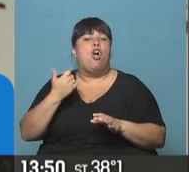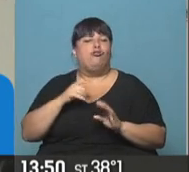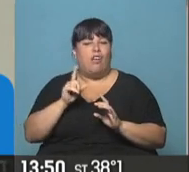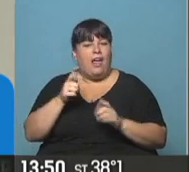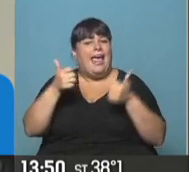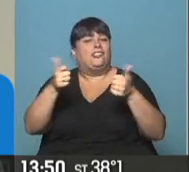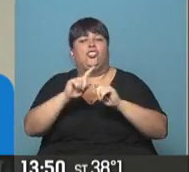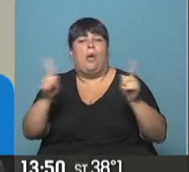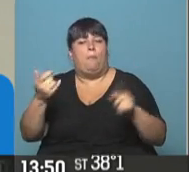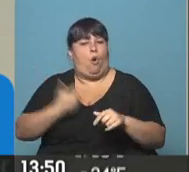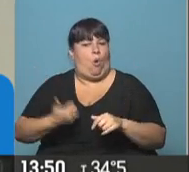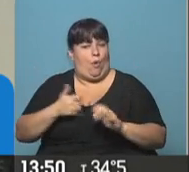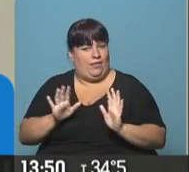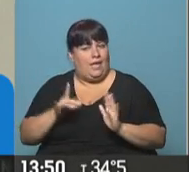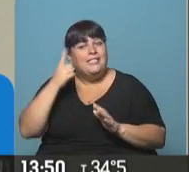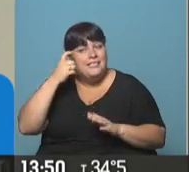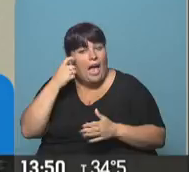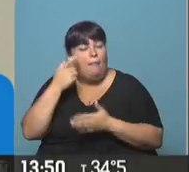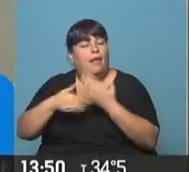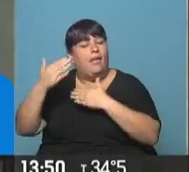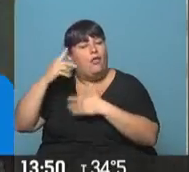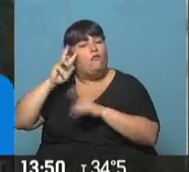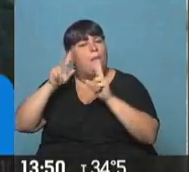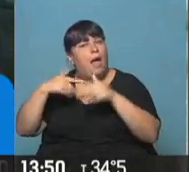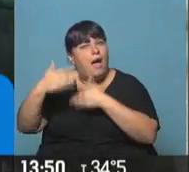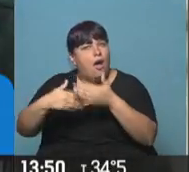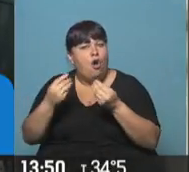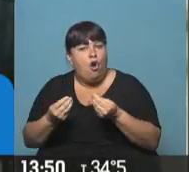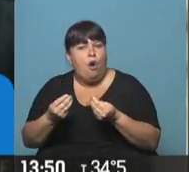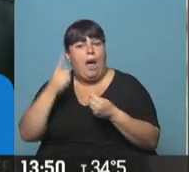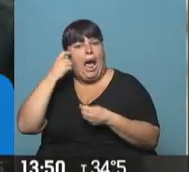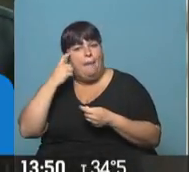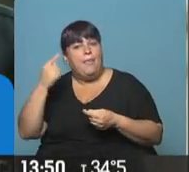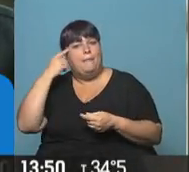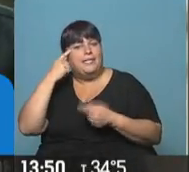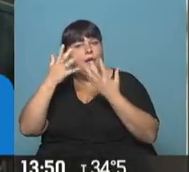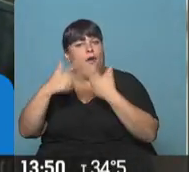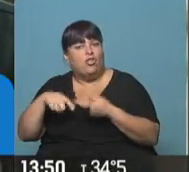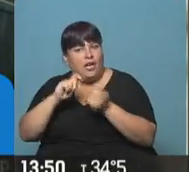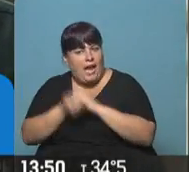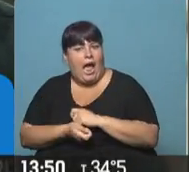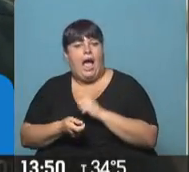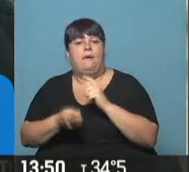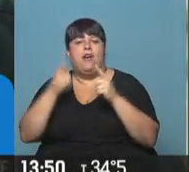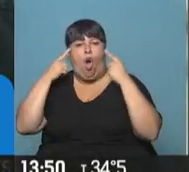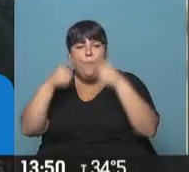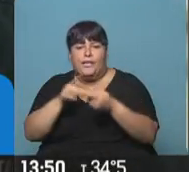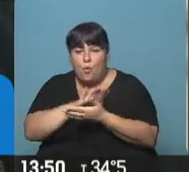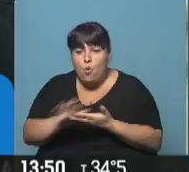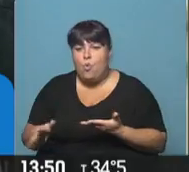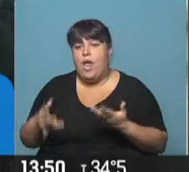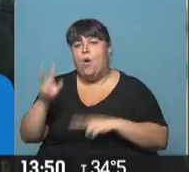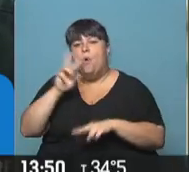el éxito tampoco es lo que nos contaron. Se aprende a recalcular caminos, se aprende a repensar proyectos, a establecer nuevos objetivos,